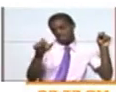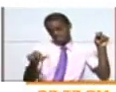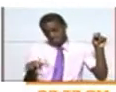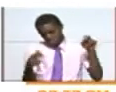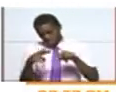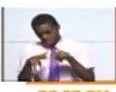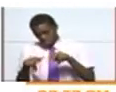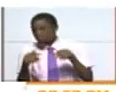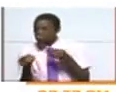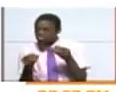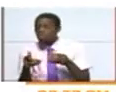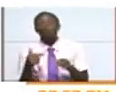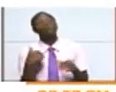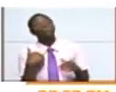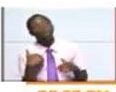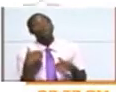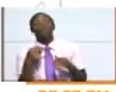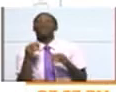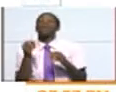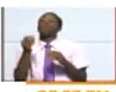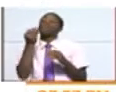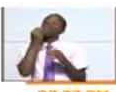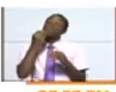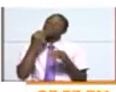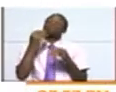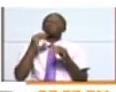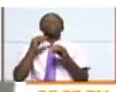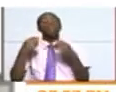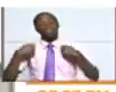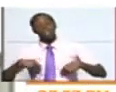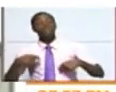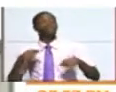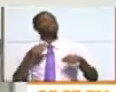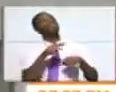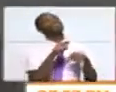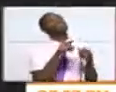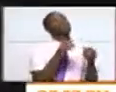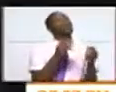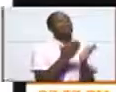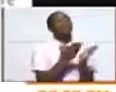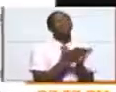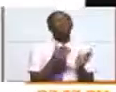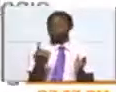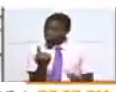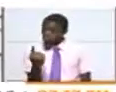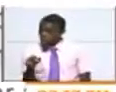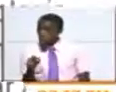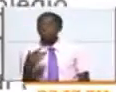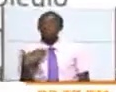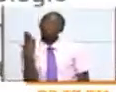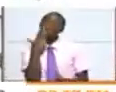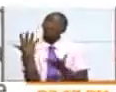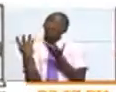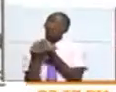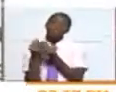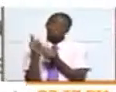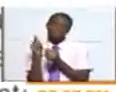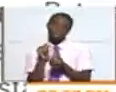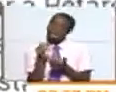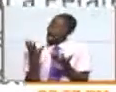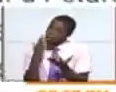fui para la escuela. ¿Te fuiste para la escuela? ¿Fuiste solo? Con mi mamá. ¿Con tu mamá? Ajá, ¿y qué